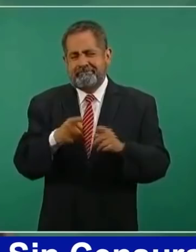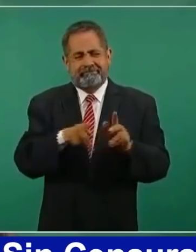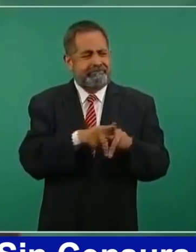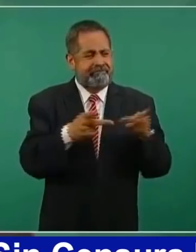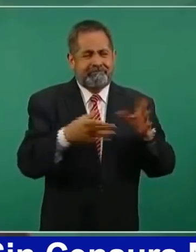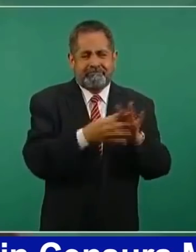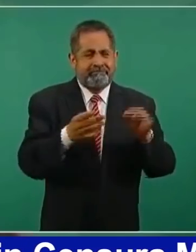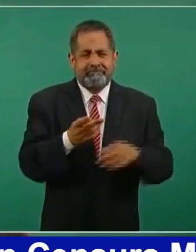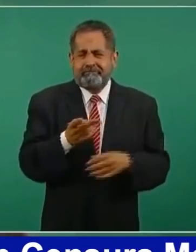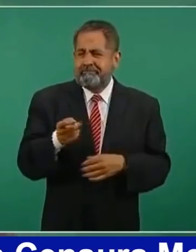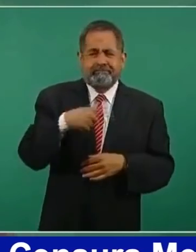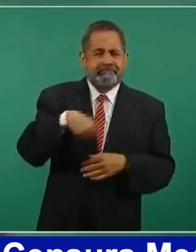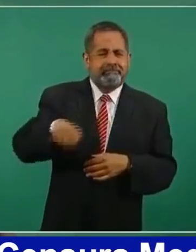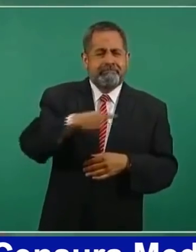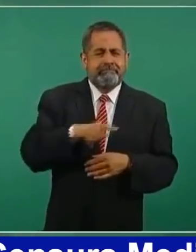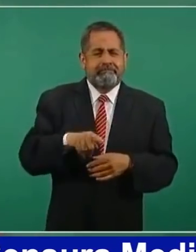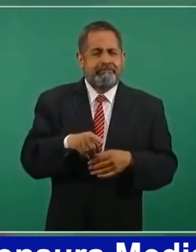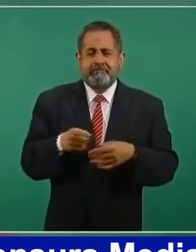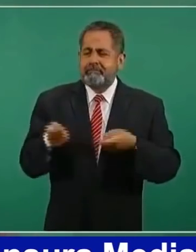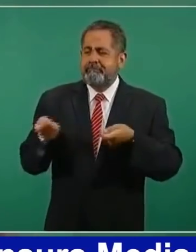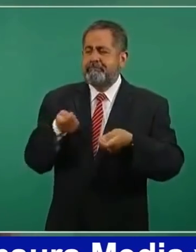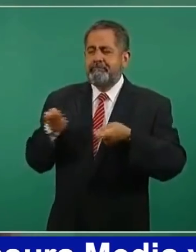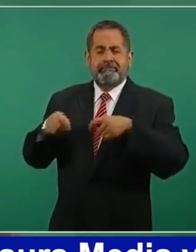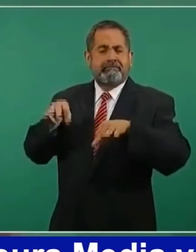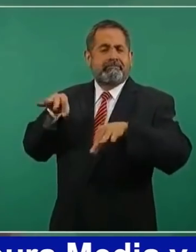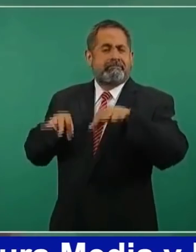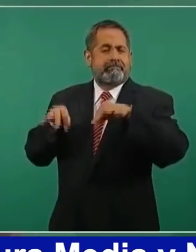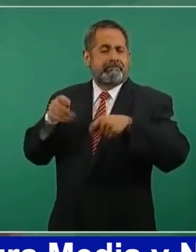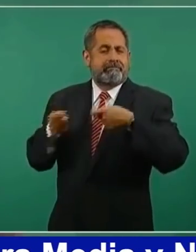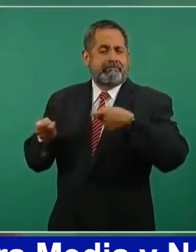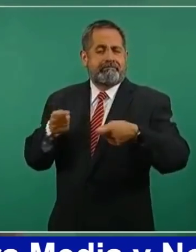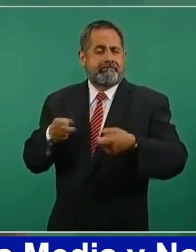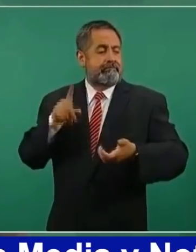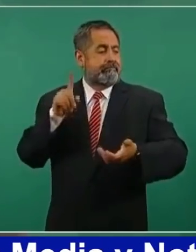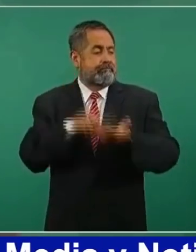muchas veces eran títeres,